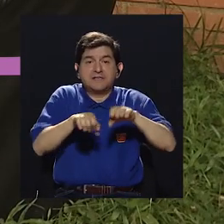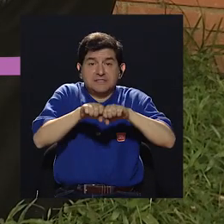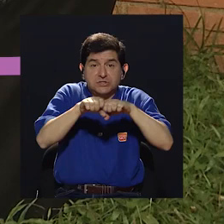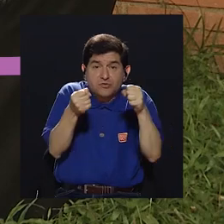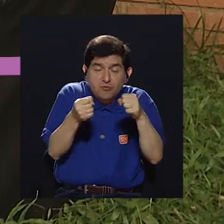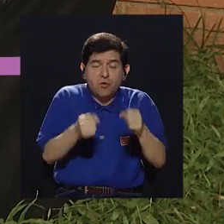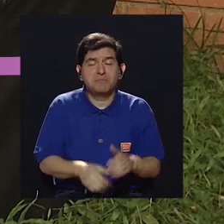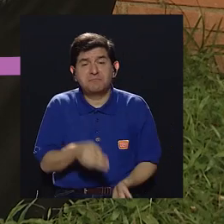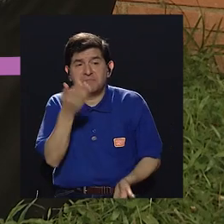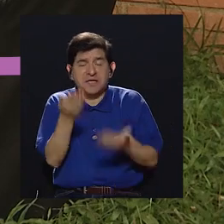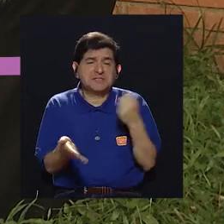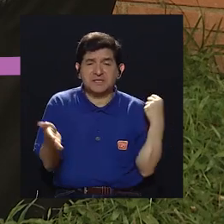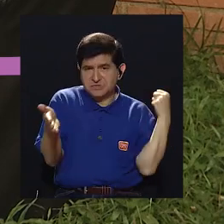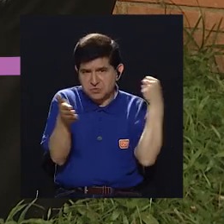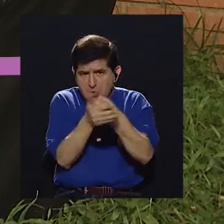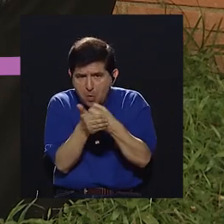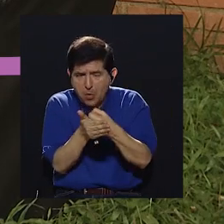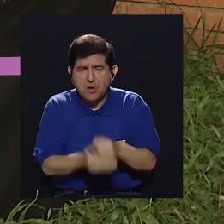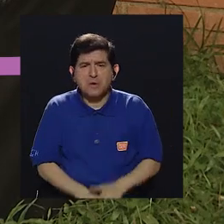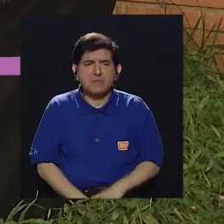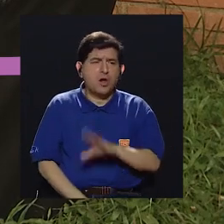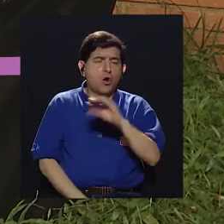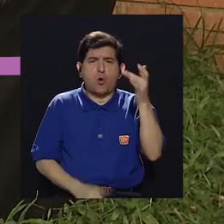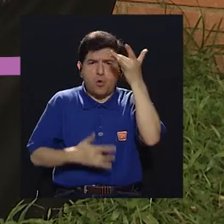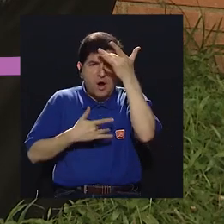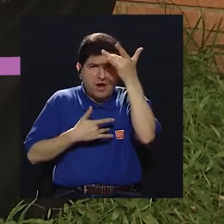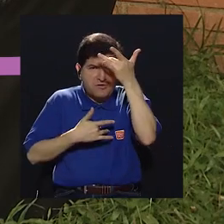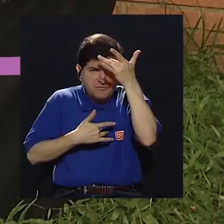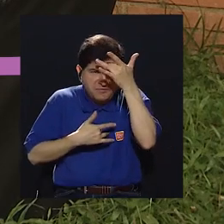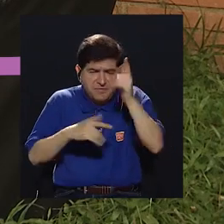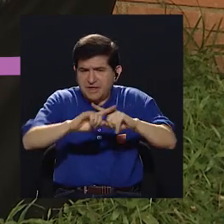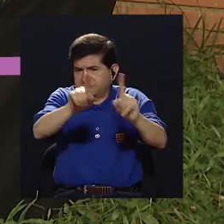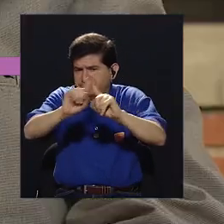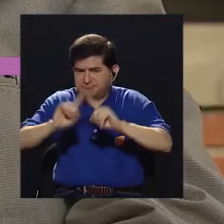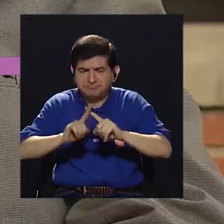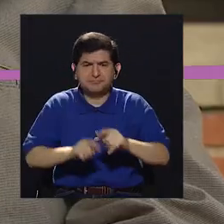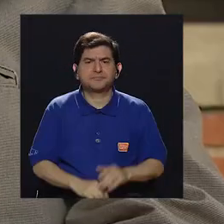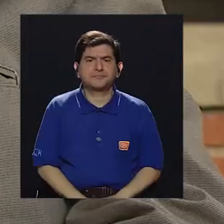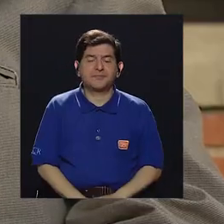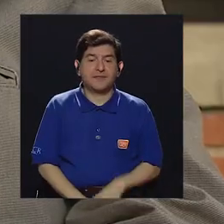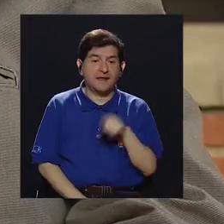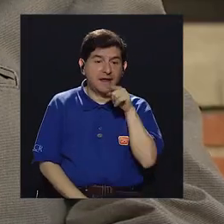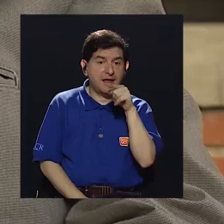por degeneración, trauma, por algunas enfermedades reumatológicas, entonces